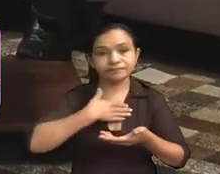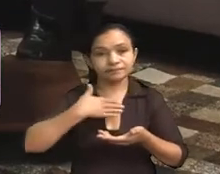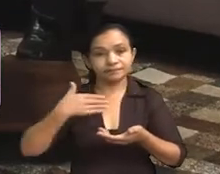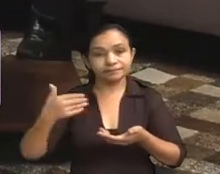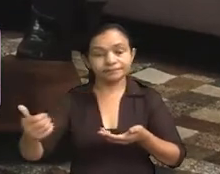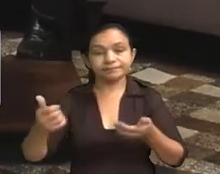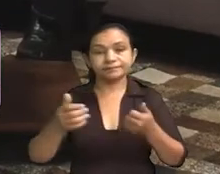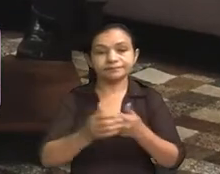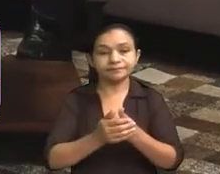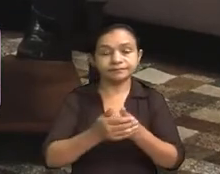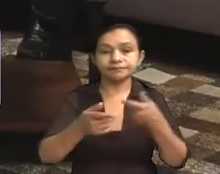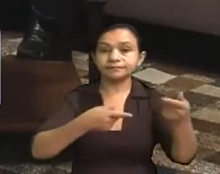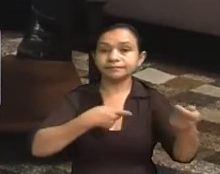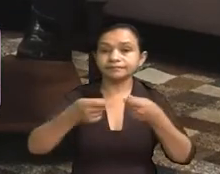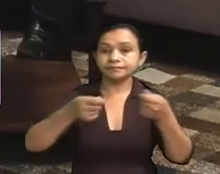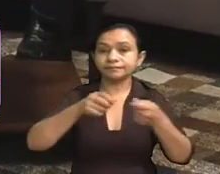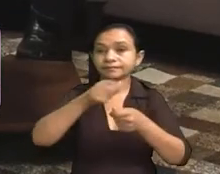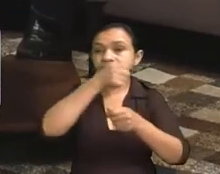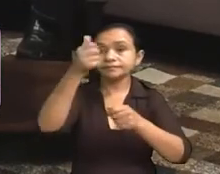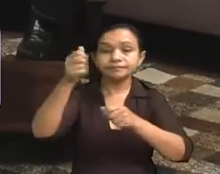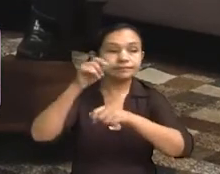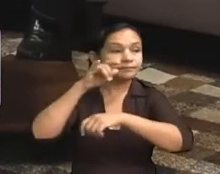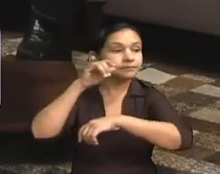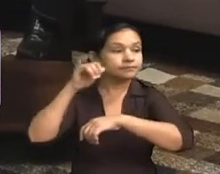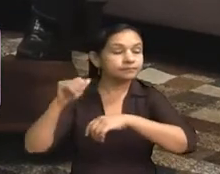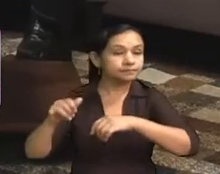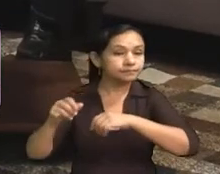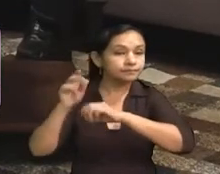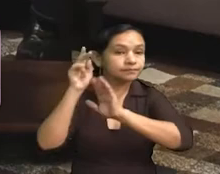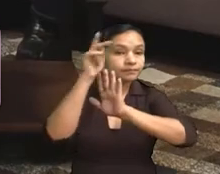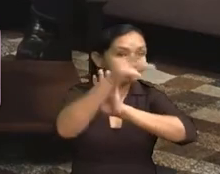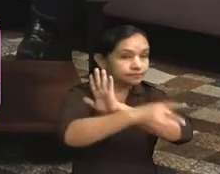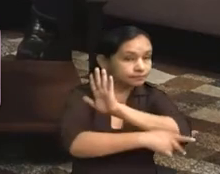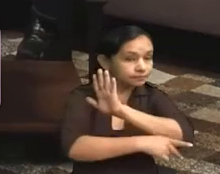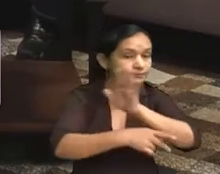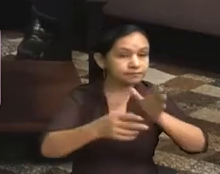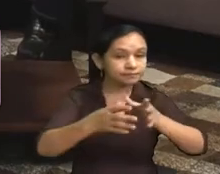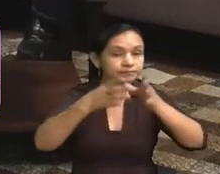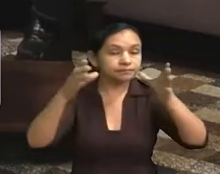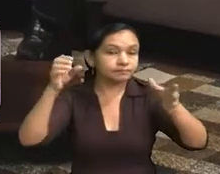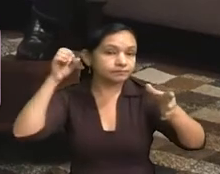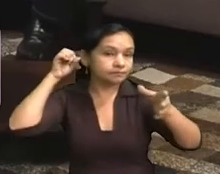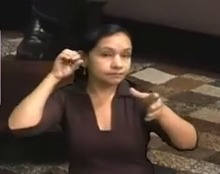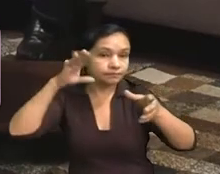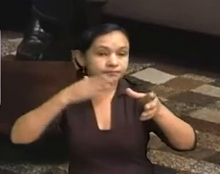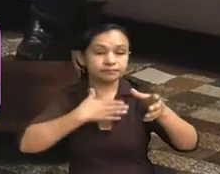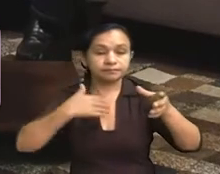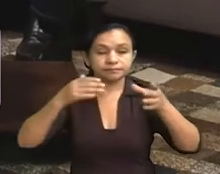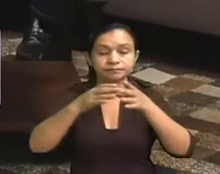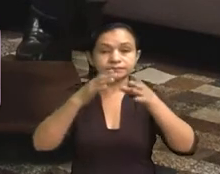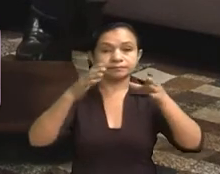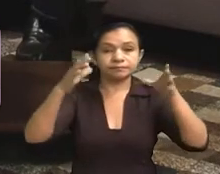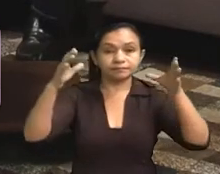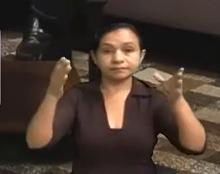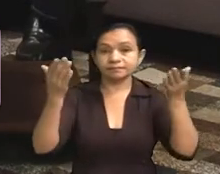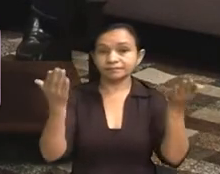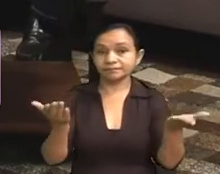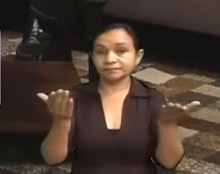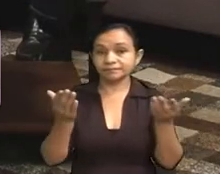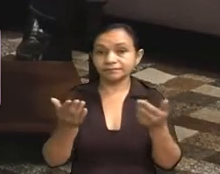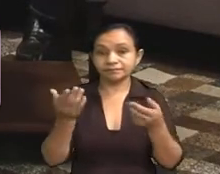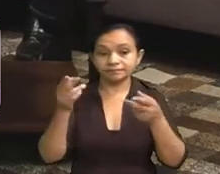mejorándose, las exportaciones vienen creciendo, el turismo viene gradualmente mejorando y creciendo,